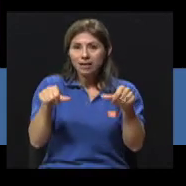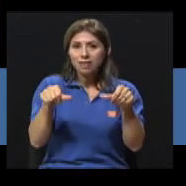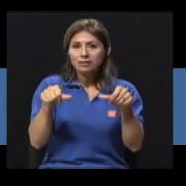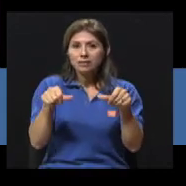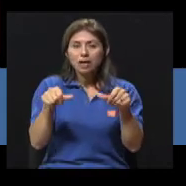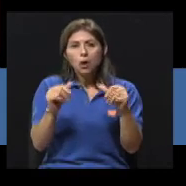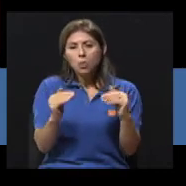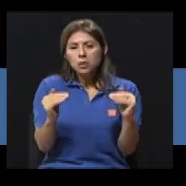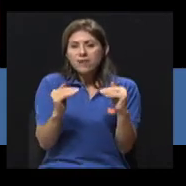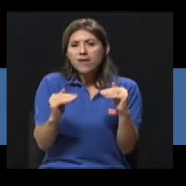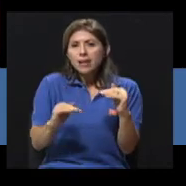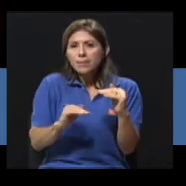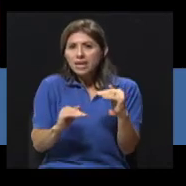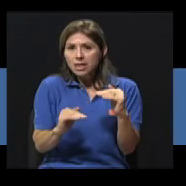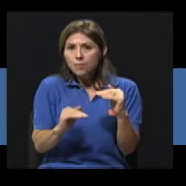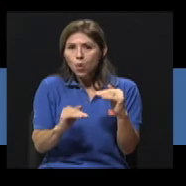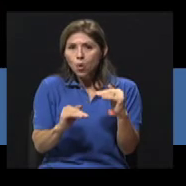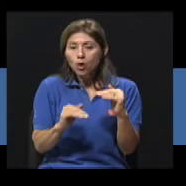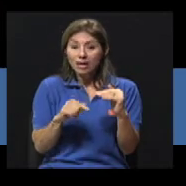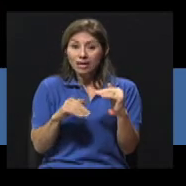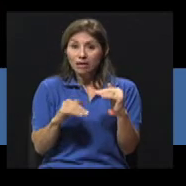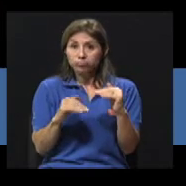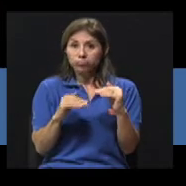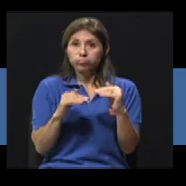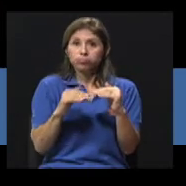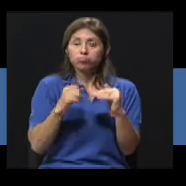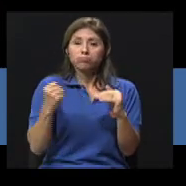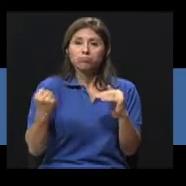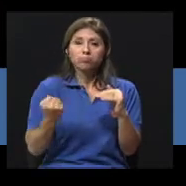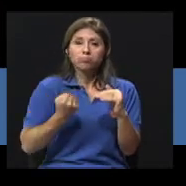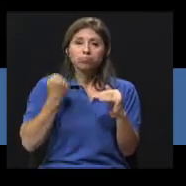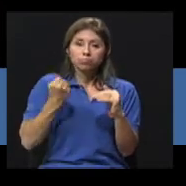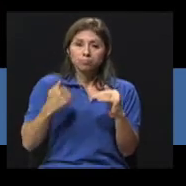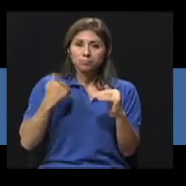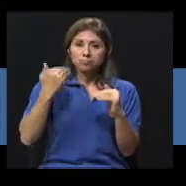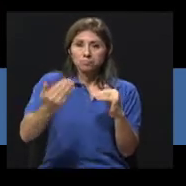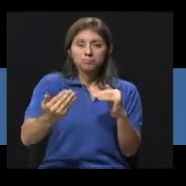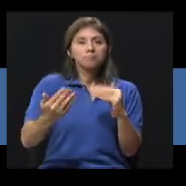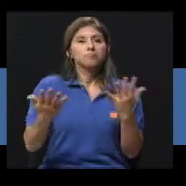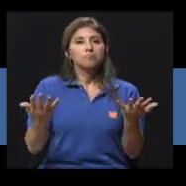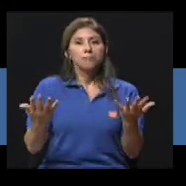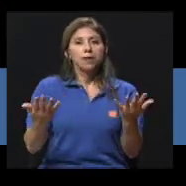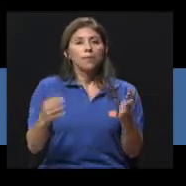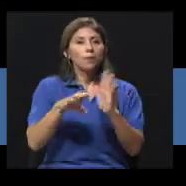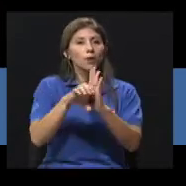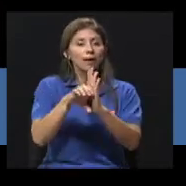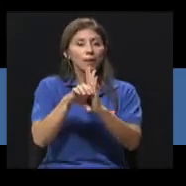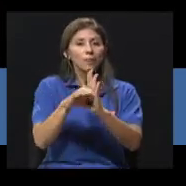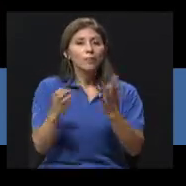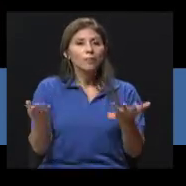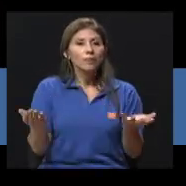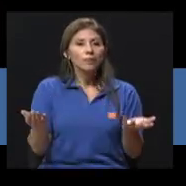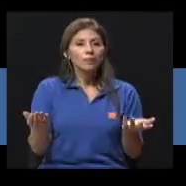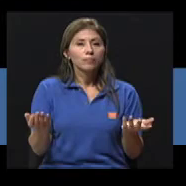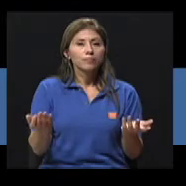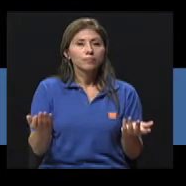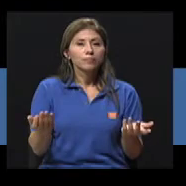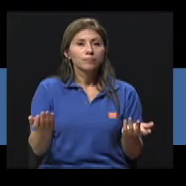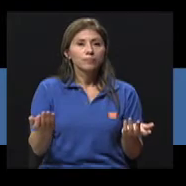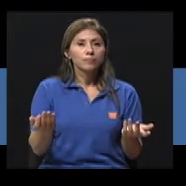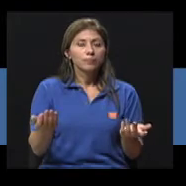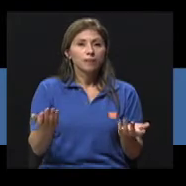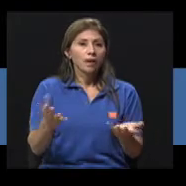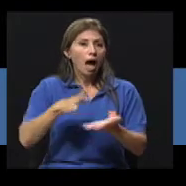ciertas áreas a un nivel mínimo, que se potencializa más adelante a un nivel máximo. Por